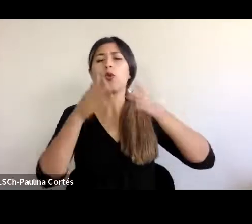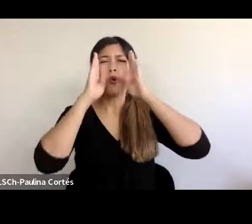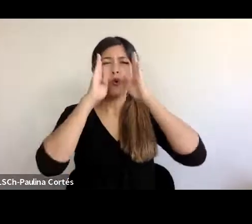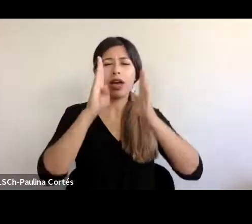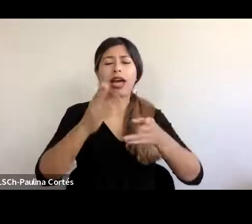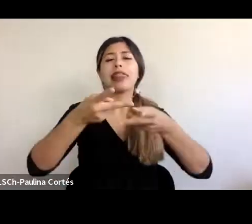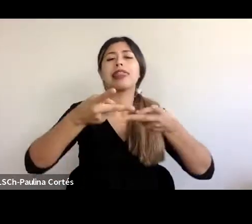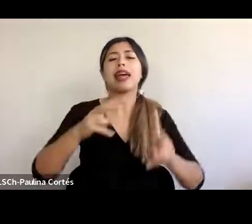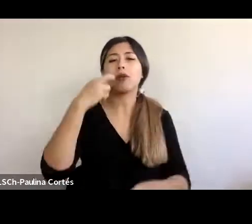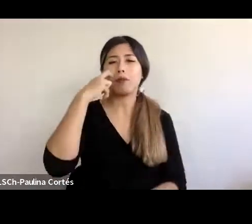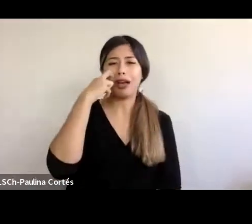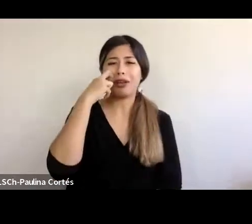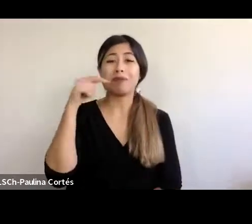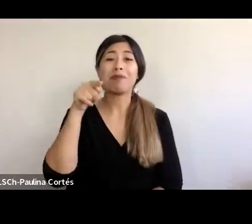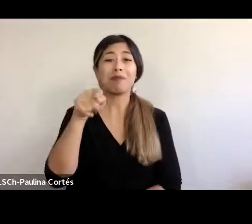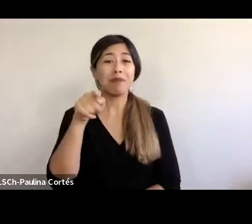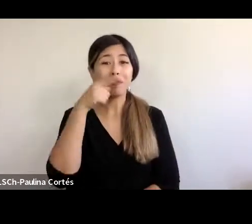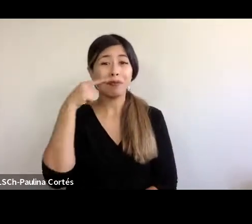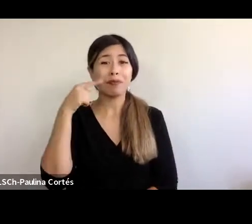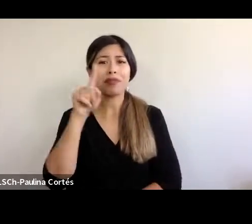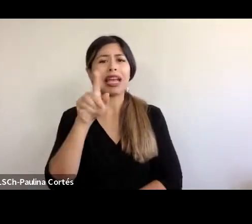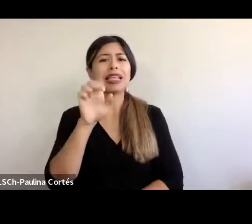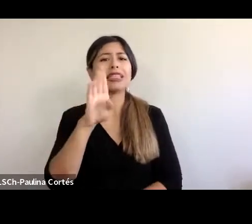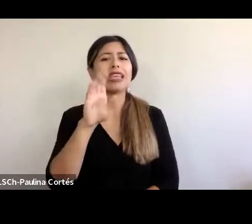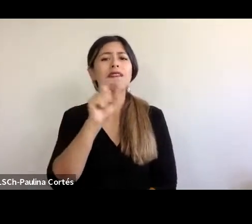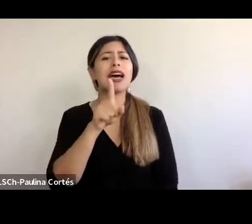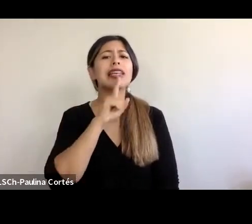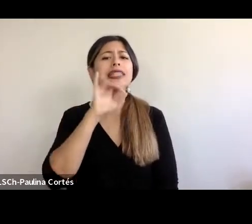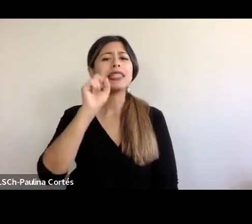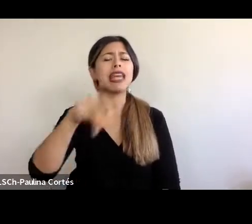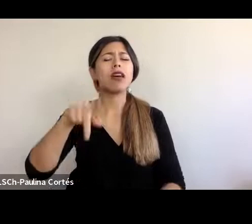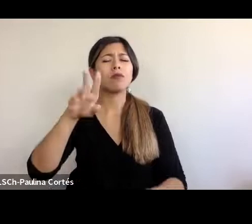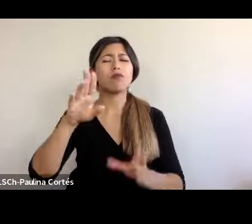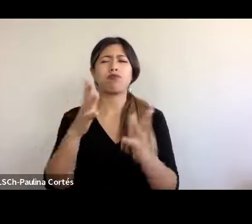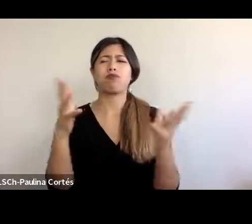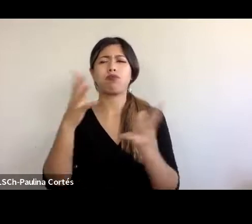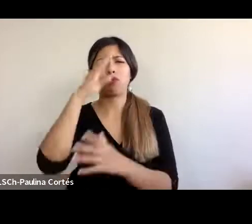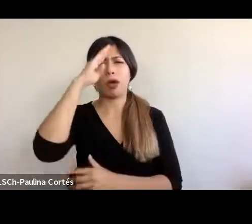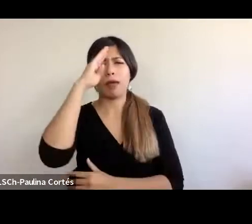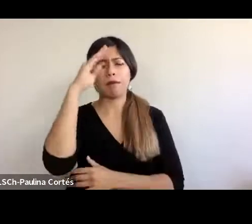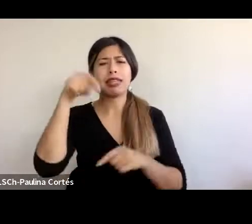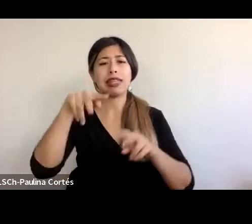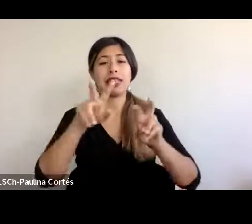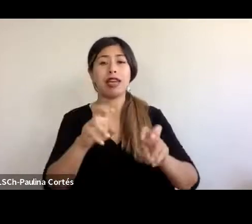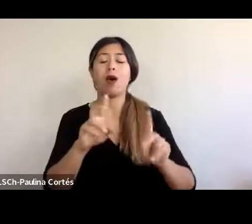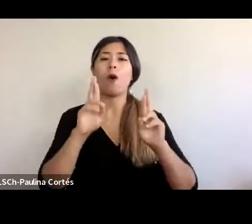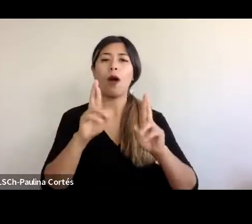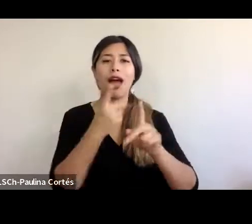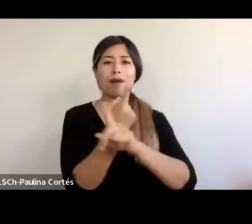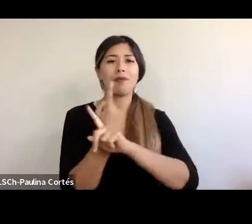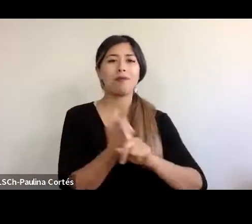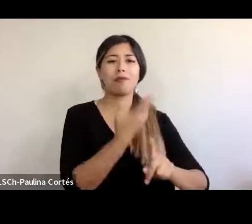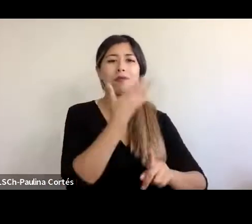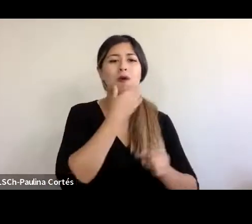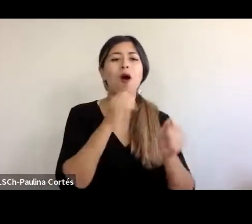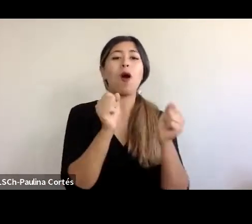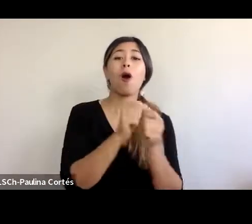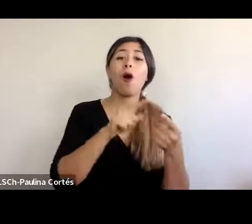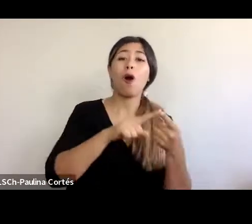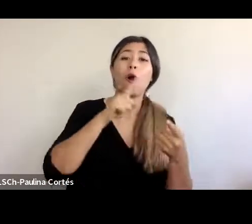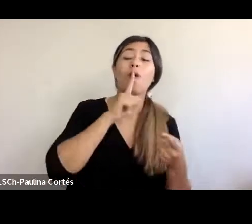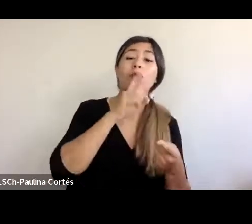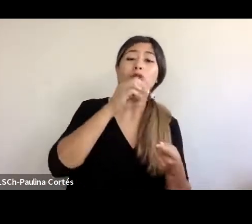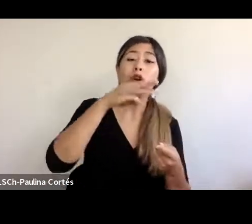así que Sebastián tiene muchísima experiencia en este tema y esperamos que pueda tener una maravillosa conversación con Tomás y